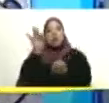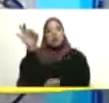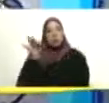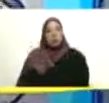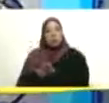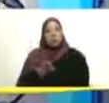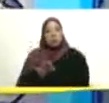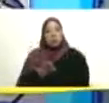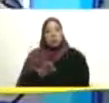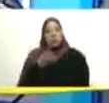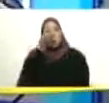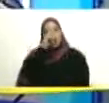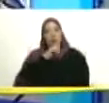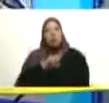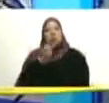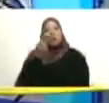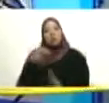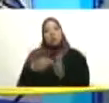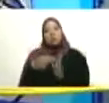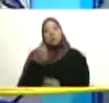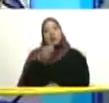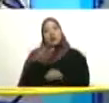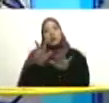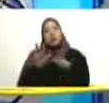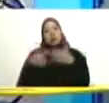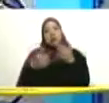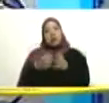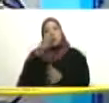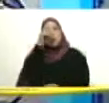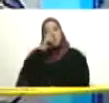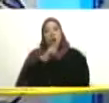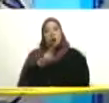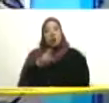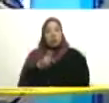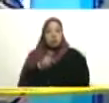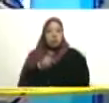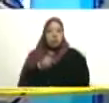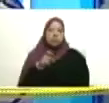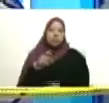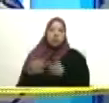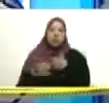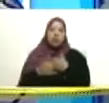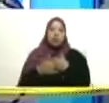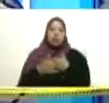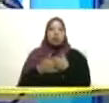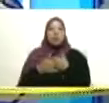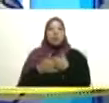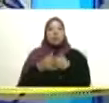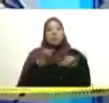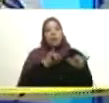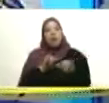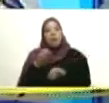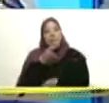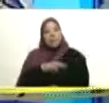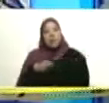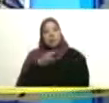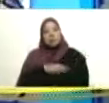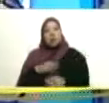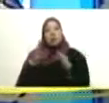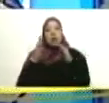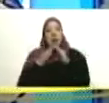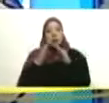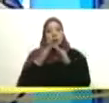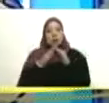eso lo logramos en el año 2018, a finales de este año, y cuando entró la pandemia, ya la gran misión Vivienda